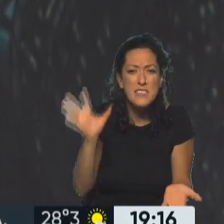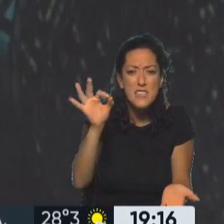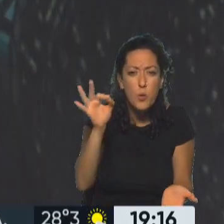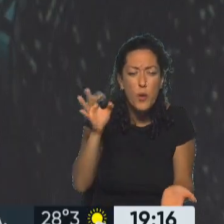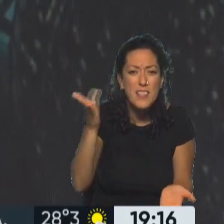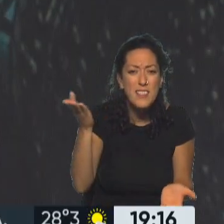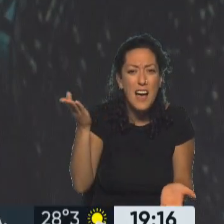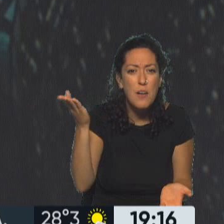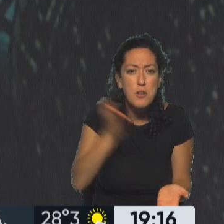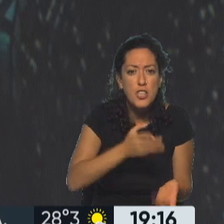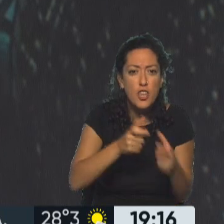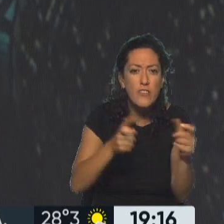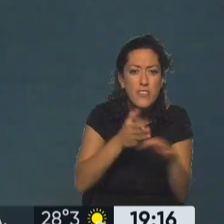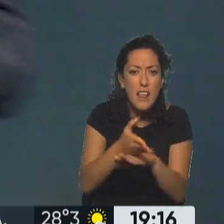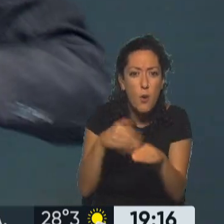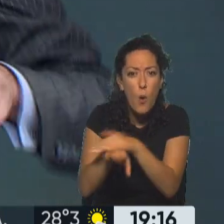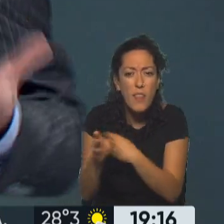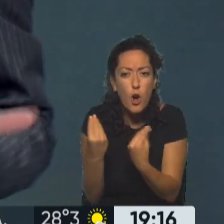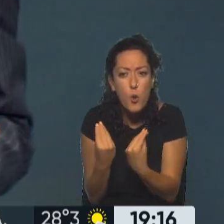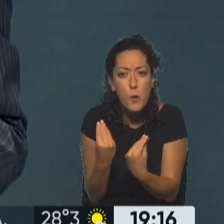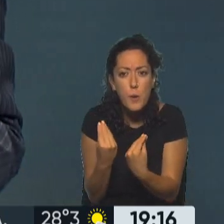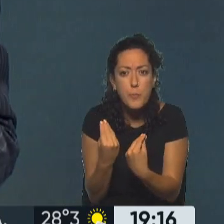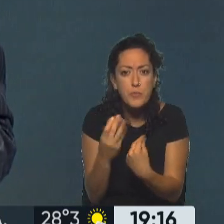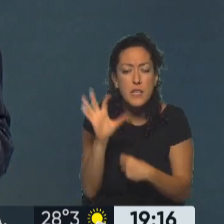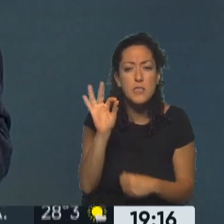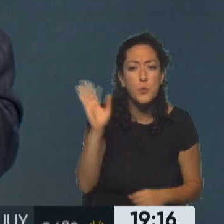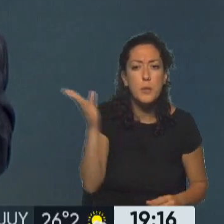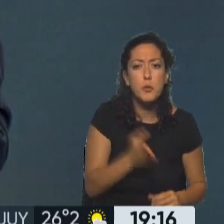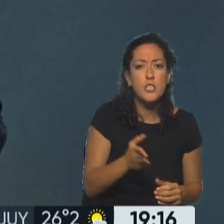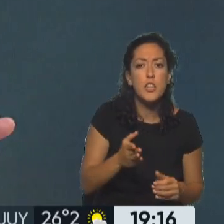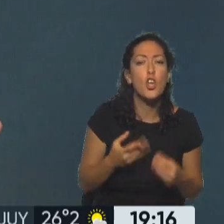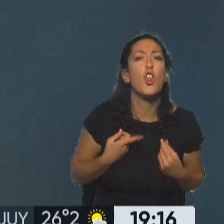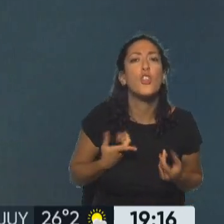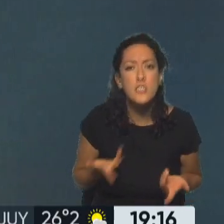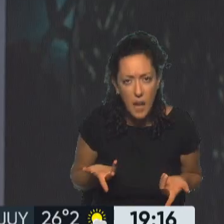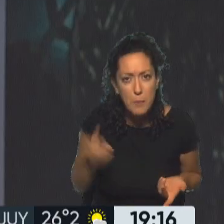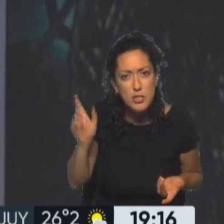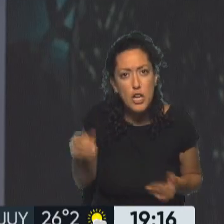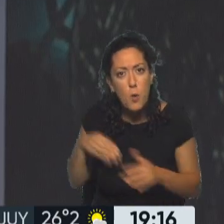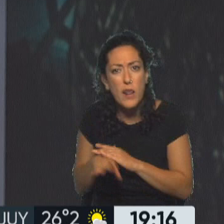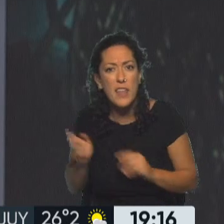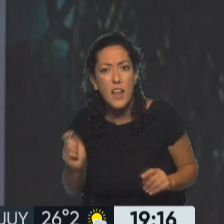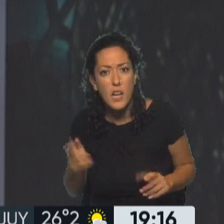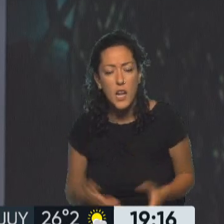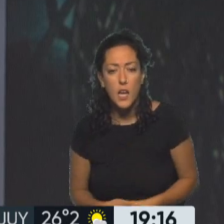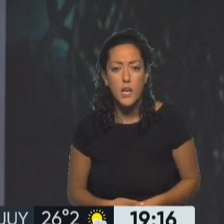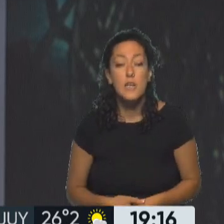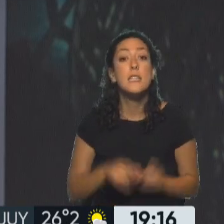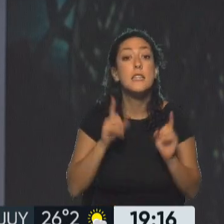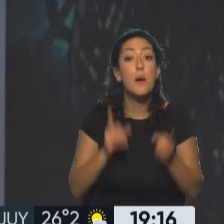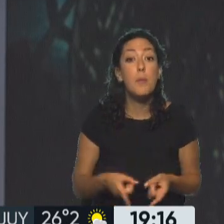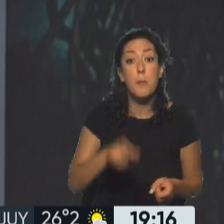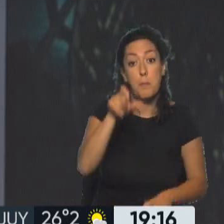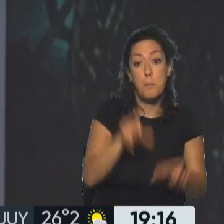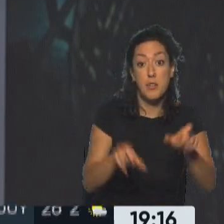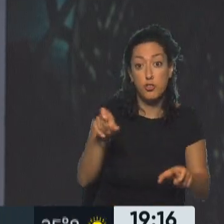en cana esos tipos. Y además, y el que te corrió el 50% de las entradas, acá, ¿dónde está? Acá hay otro tema también. Vos sabés que mucha gente,